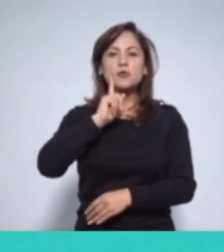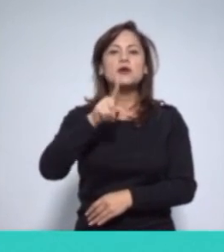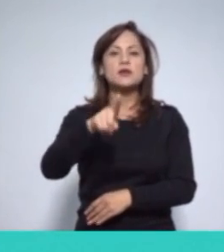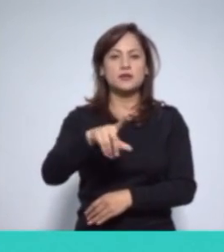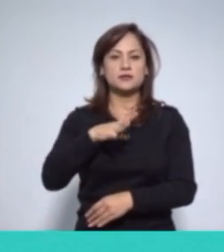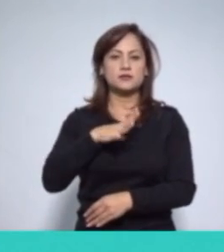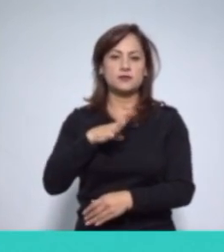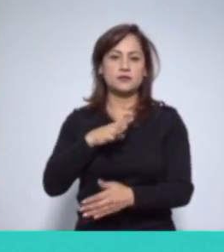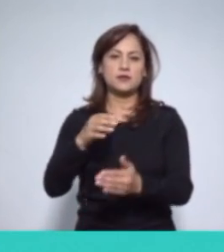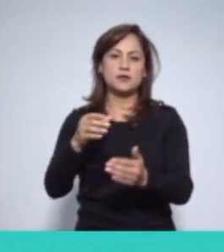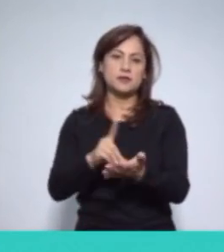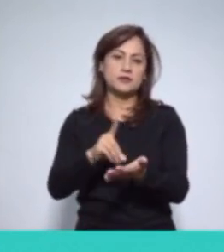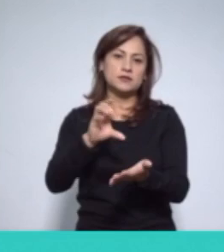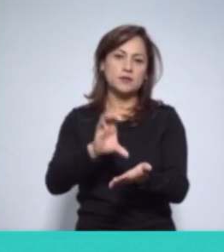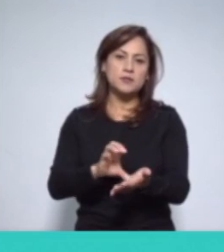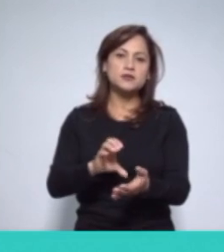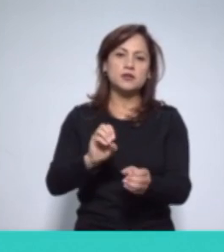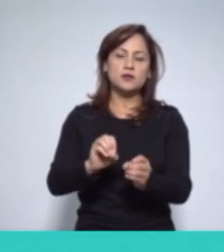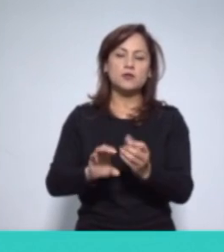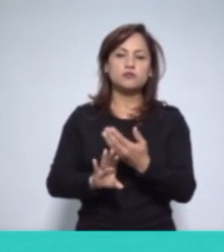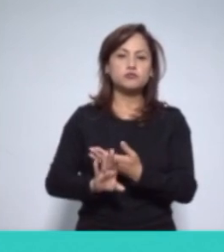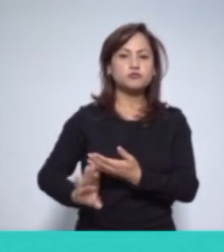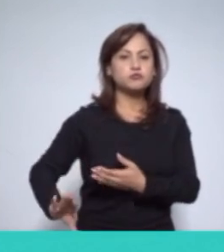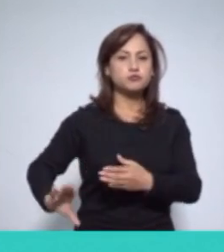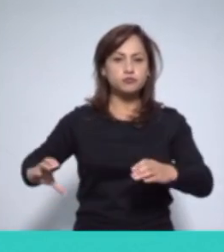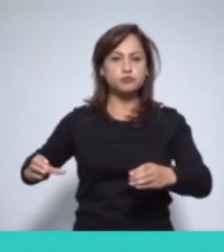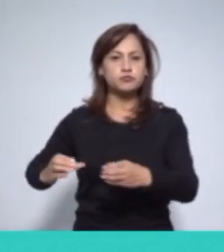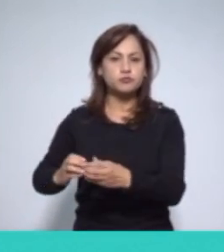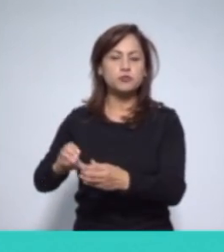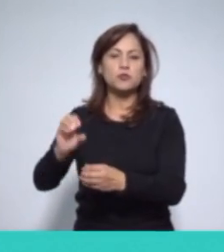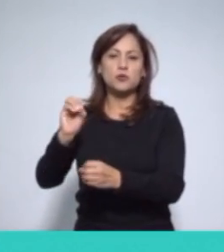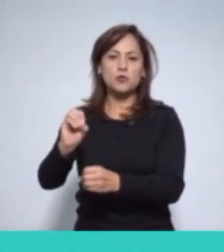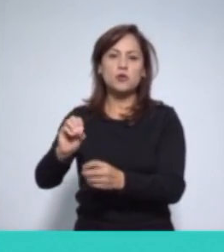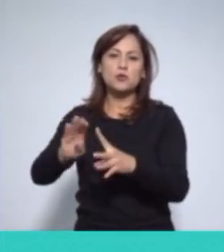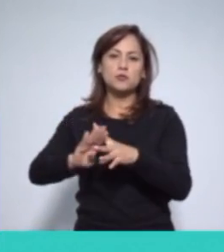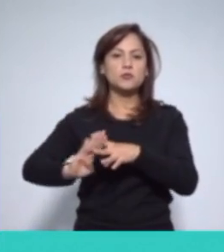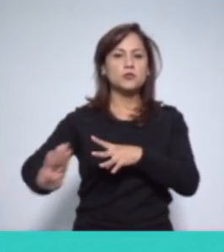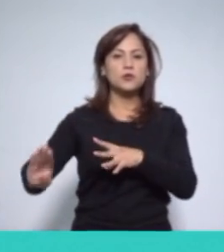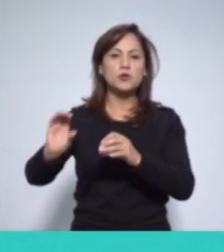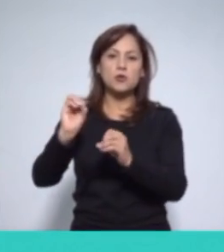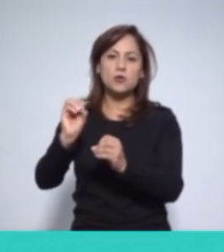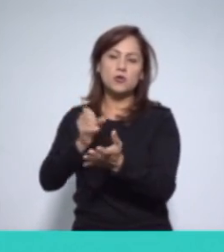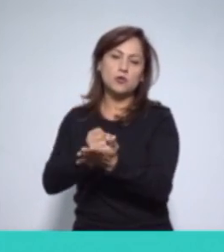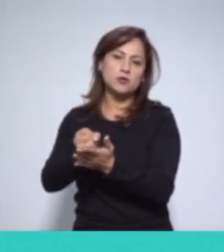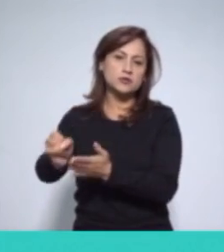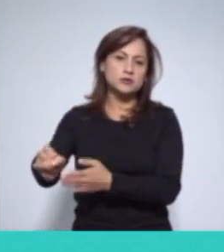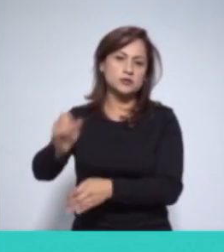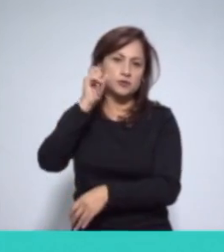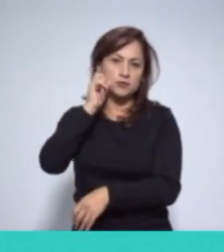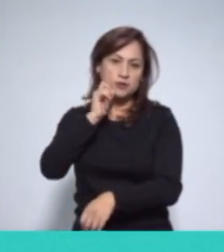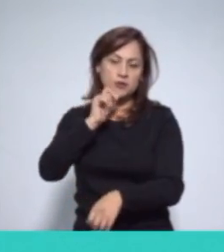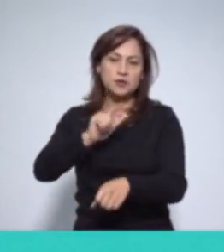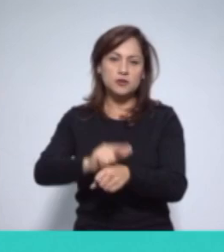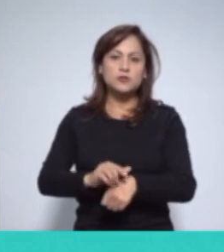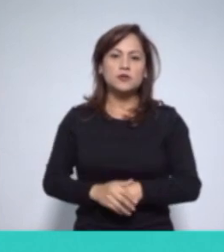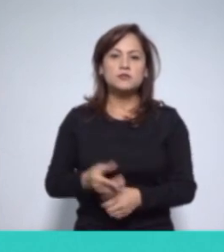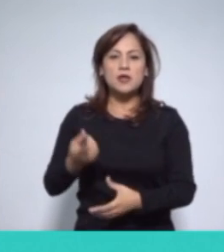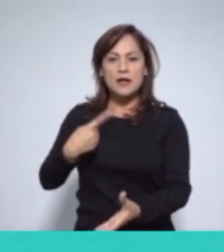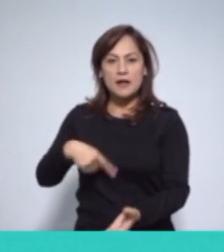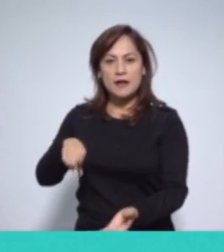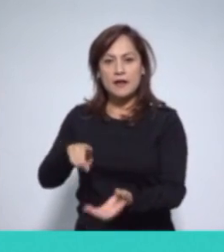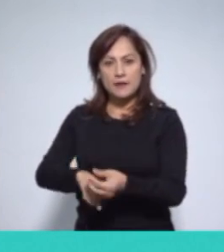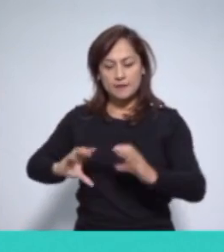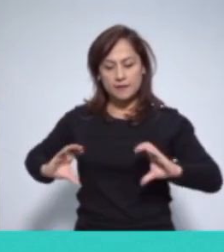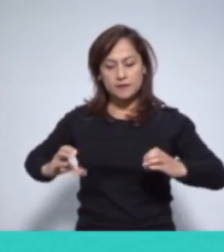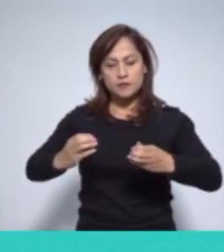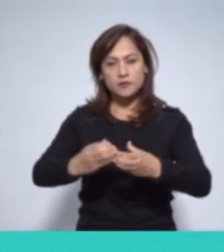discapacidad, reclusión, migración y preferencia sexual, por lo que dicho comité ha insistido en la necesidad de